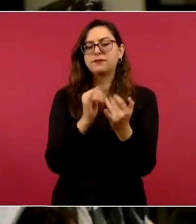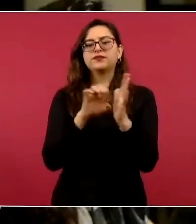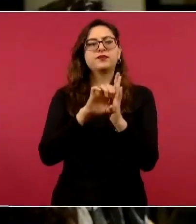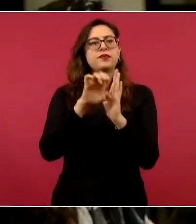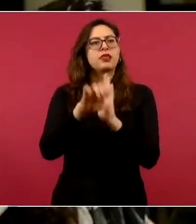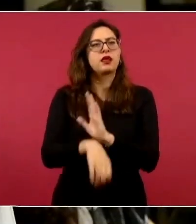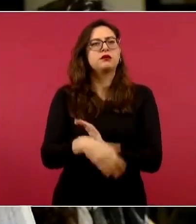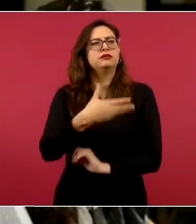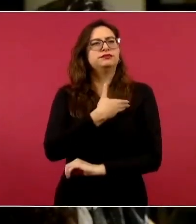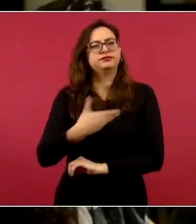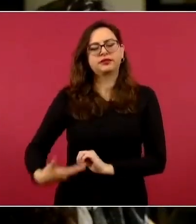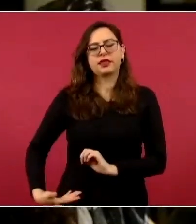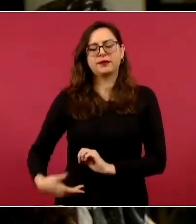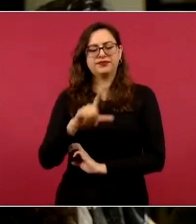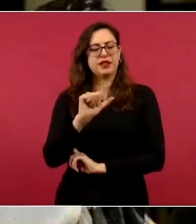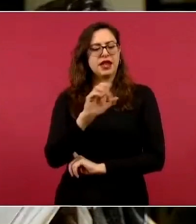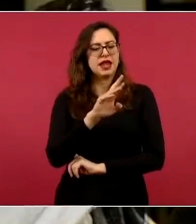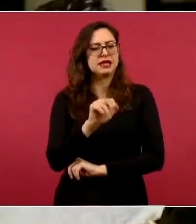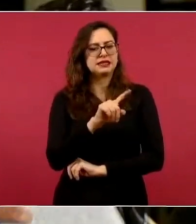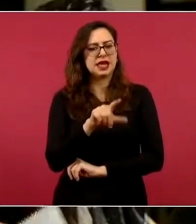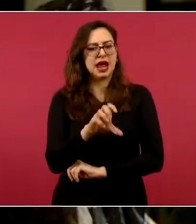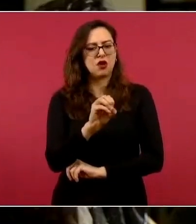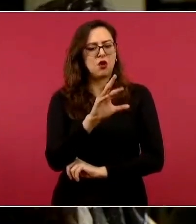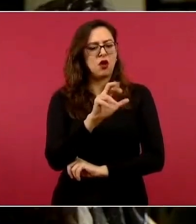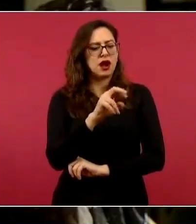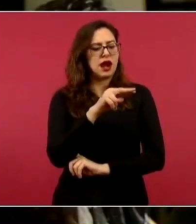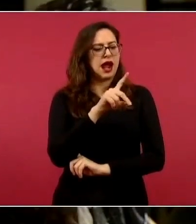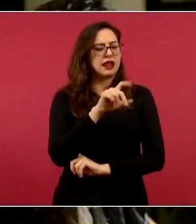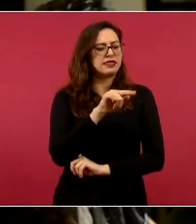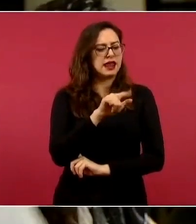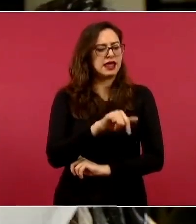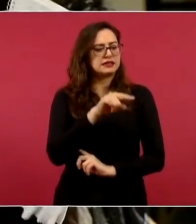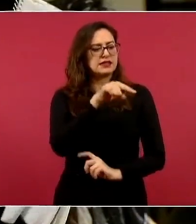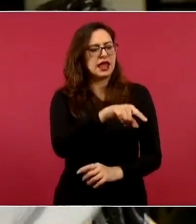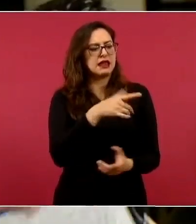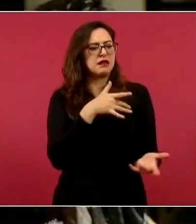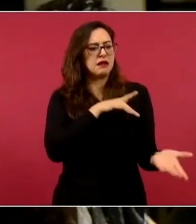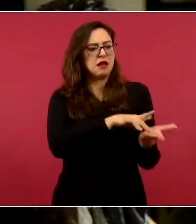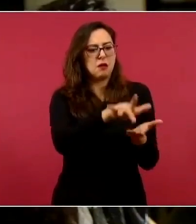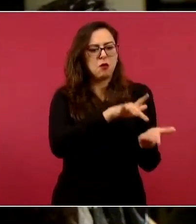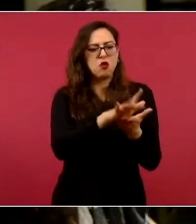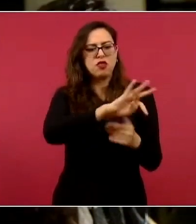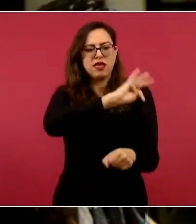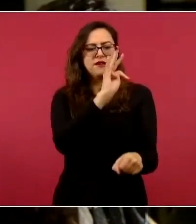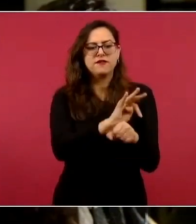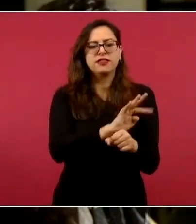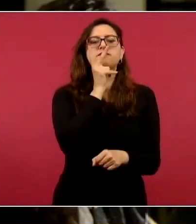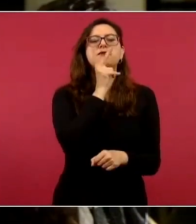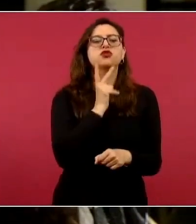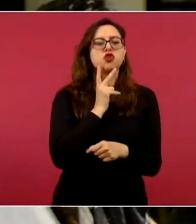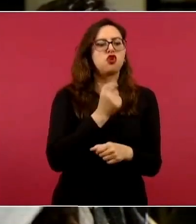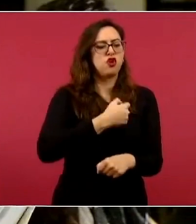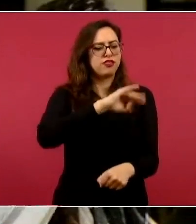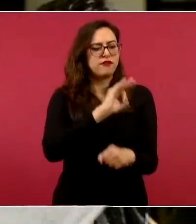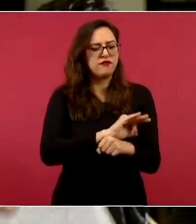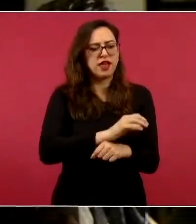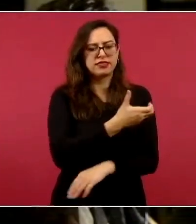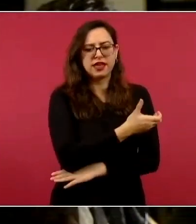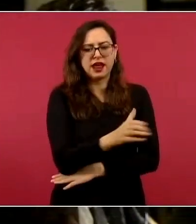haya usted con él similitud, él en la defensa del petróleo, en la consolidación de la reforma agraria, en la